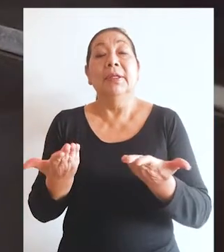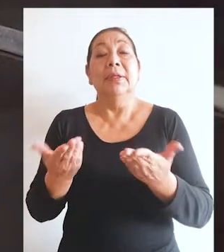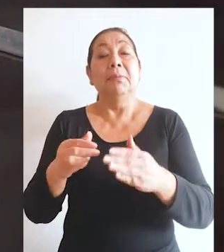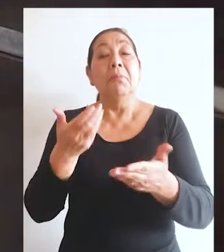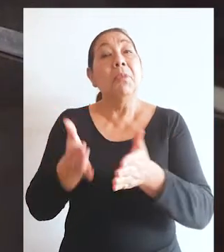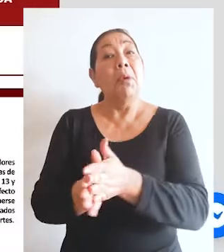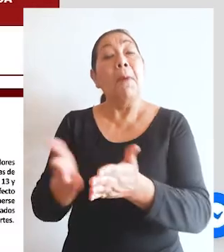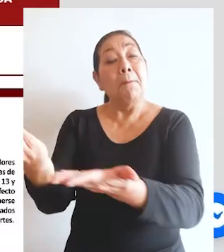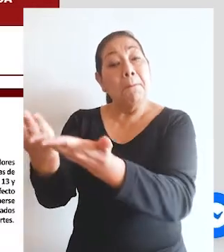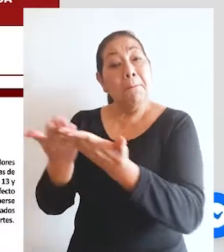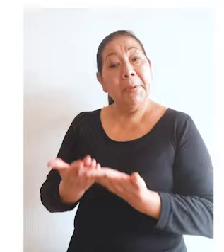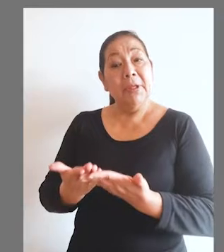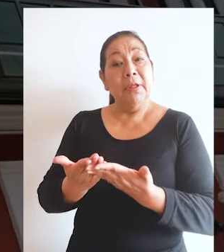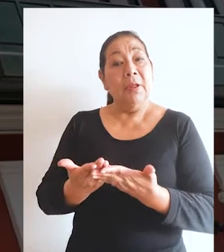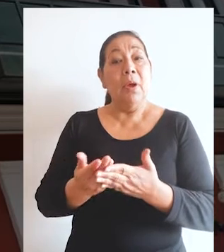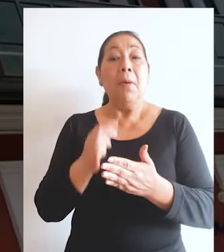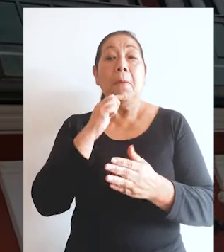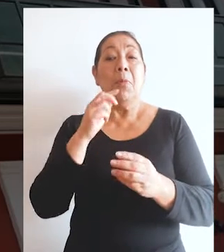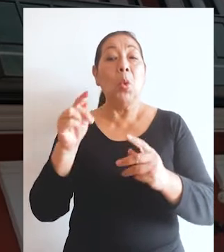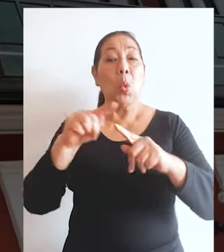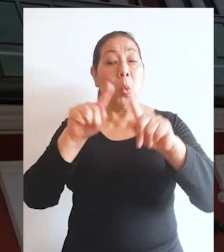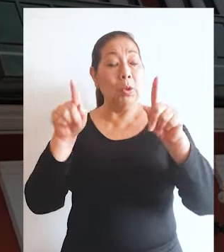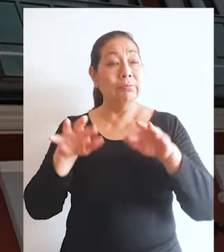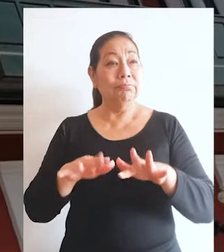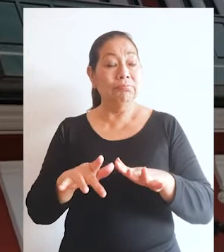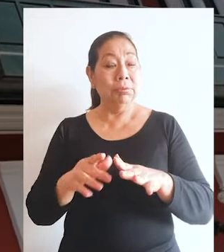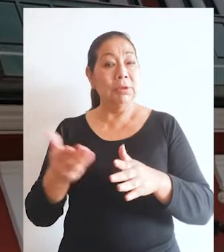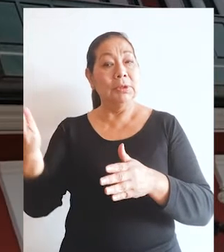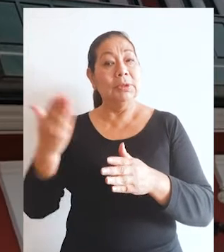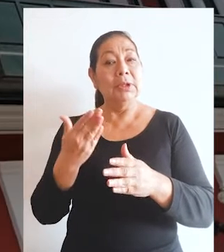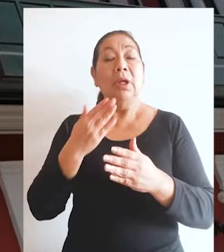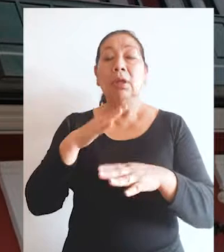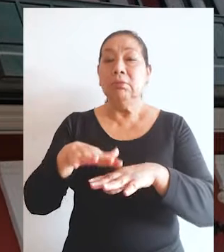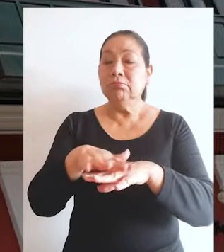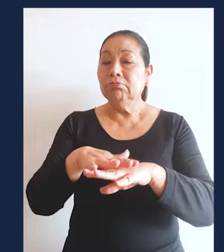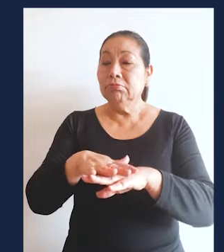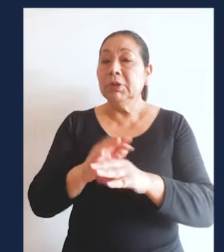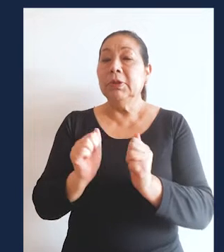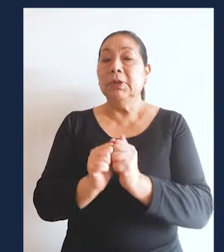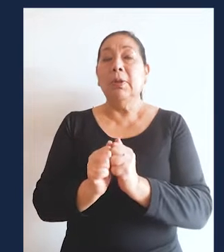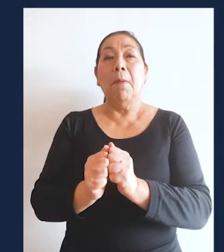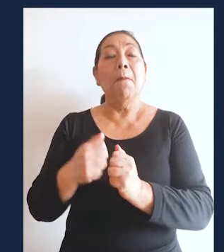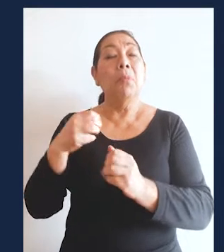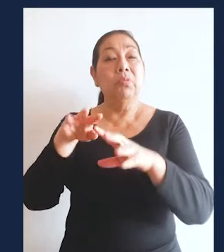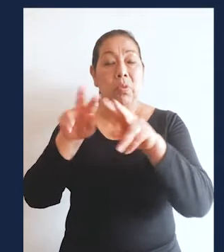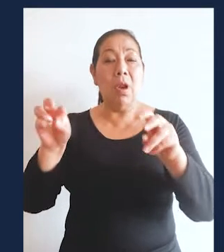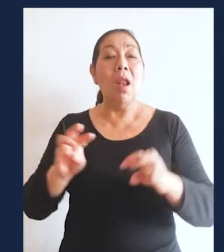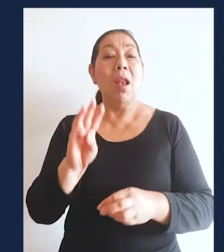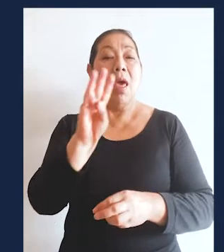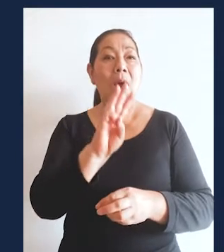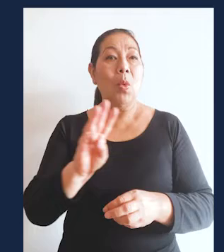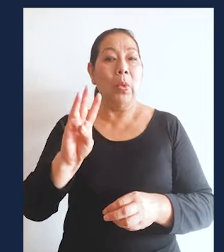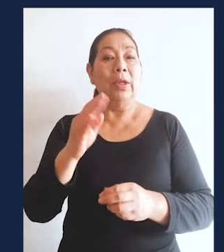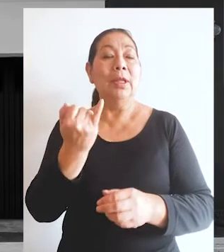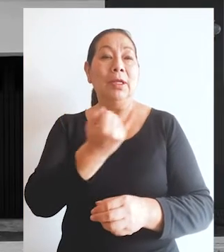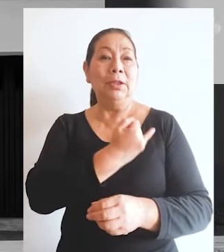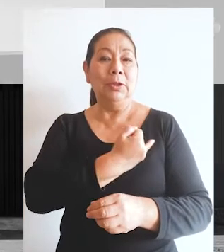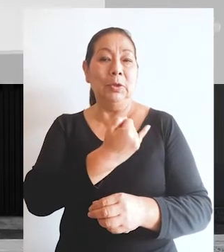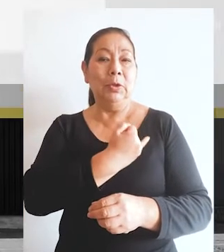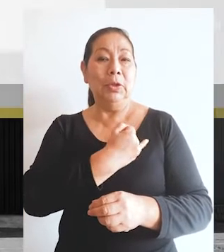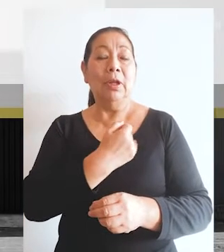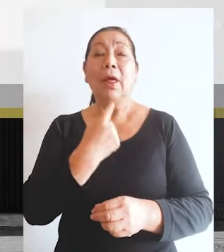de la mesa de partes, ventanilla jurisdiccional y administrativa del portal web